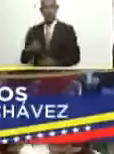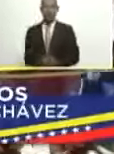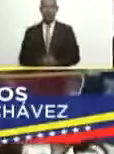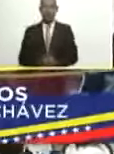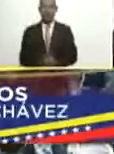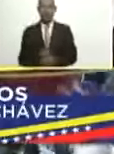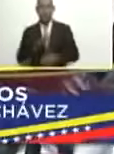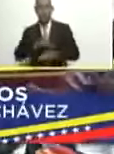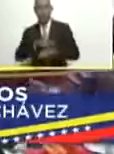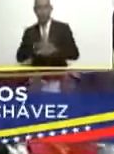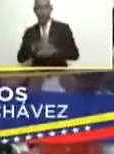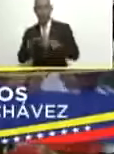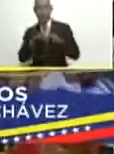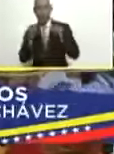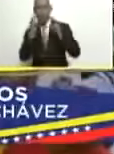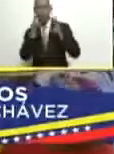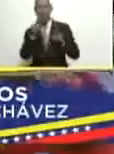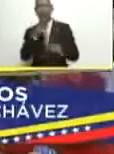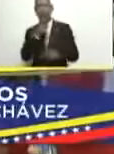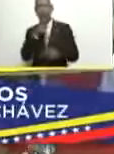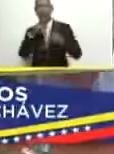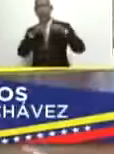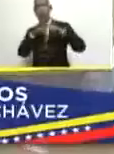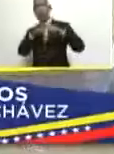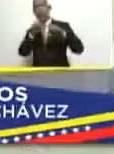¿Y por qué si tanto lo ven no le dan like?